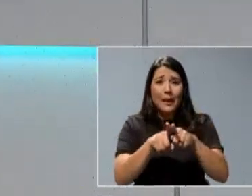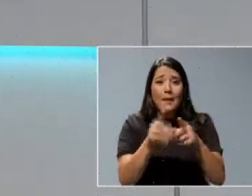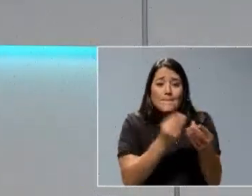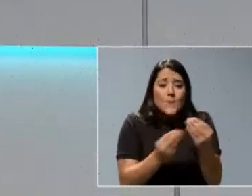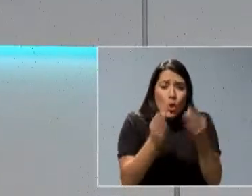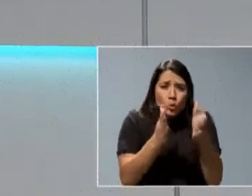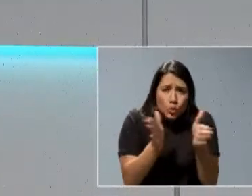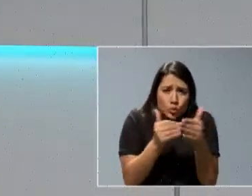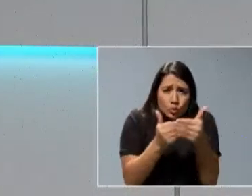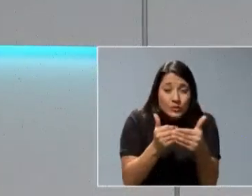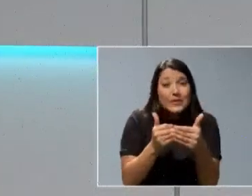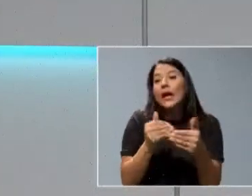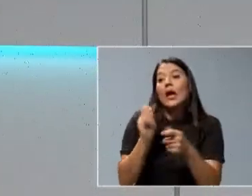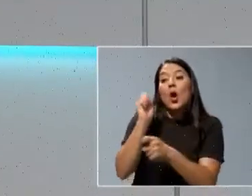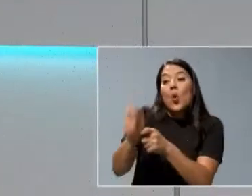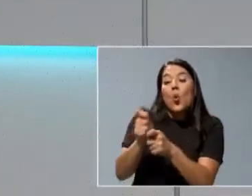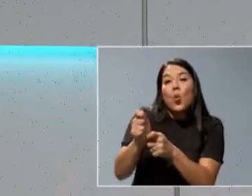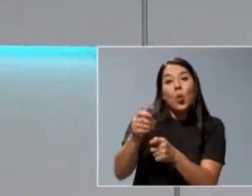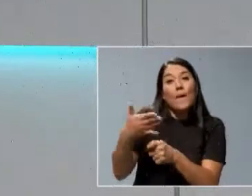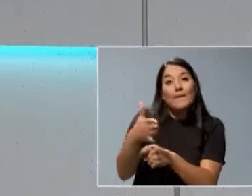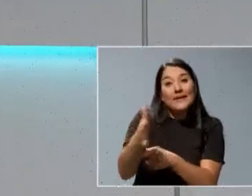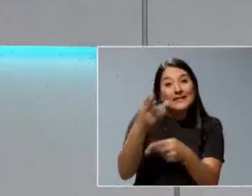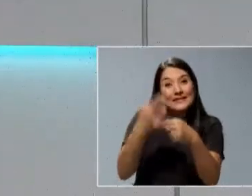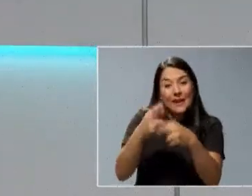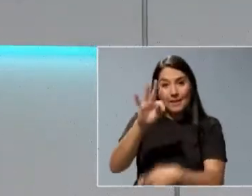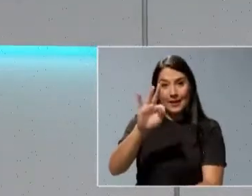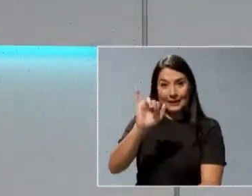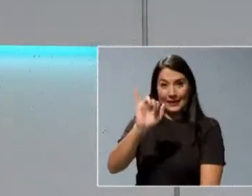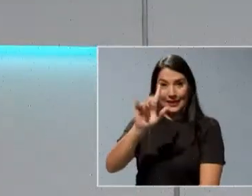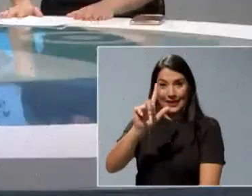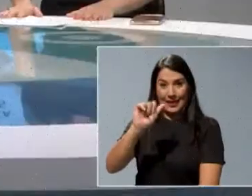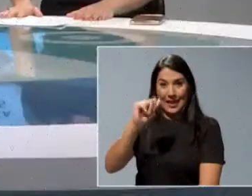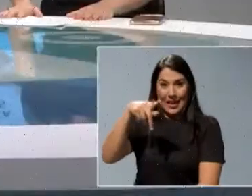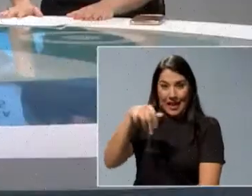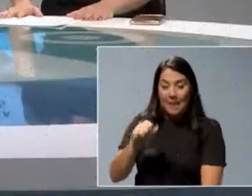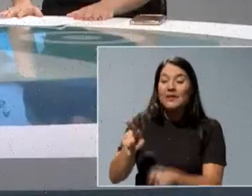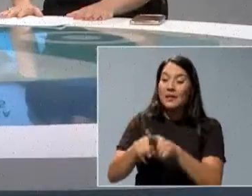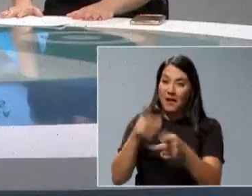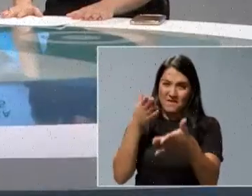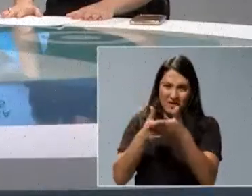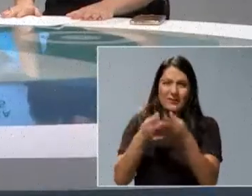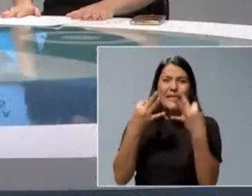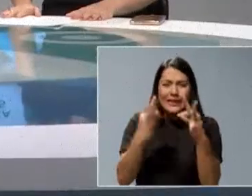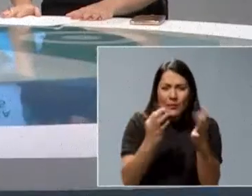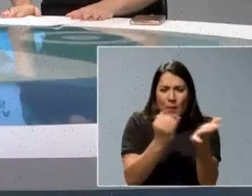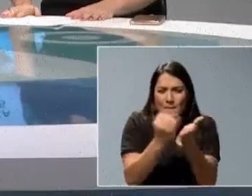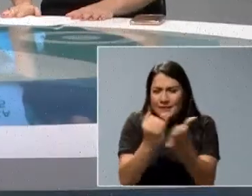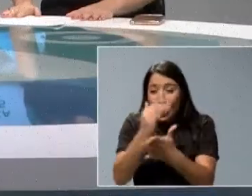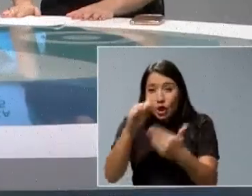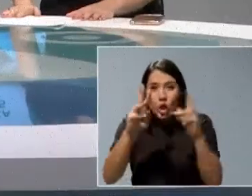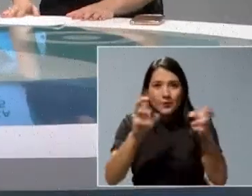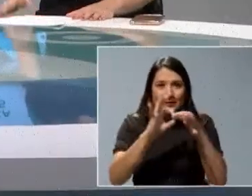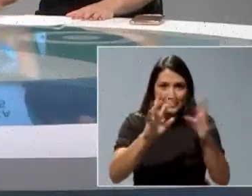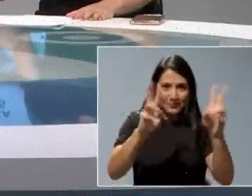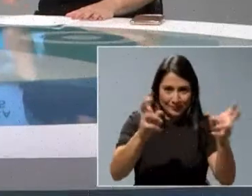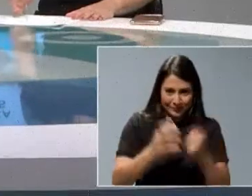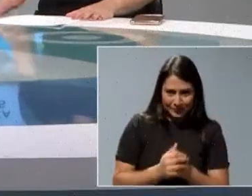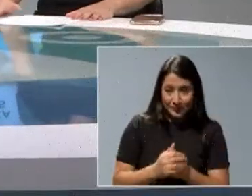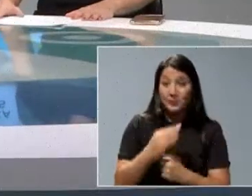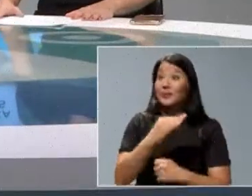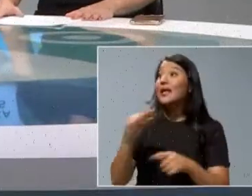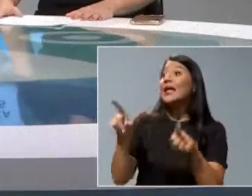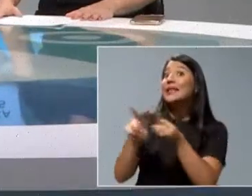que se han visto afectados por estos derrames. Hemos tratado de tocar todas las aristas posibles en este tema. Y la gran interrogante, Andrés, que lo hemos comentado a lo